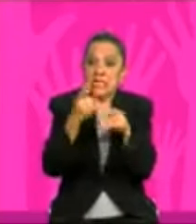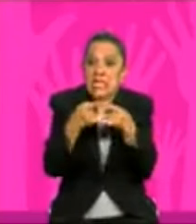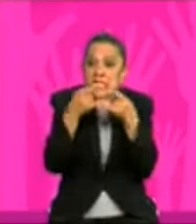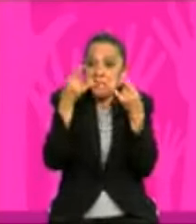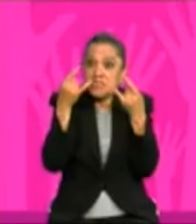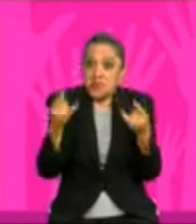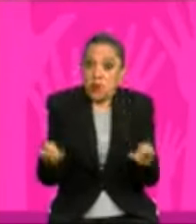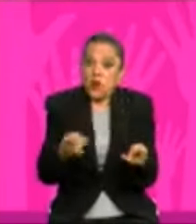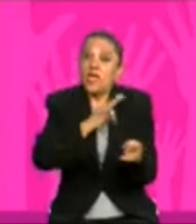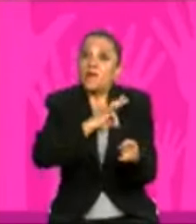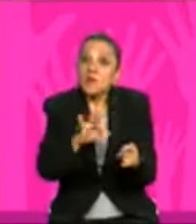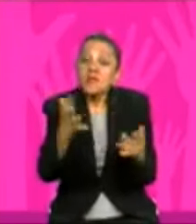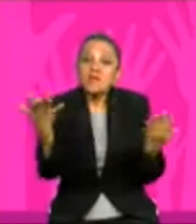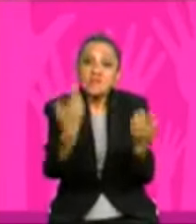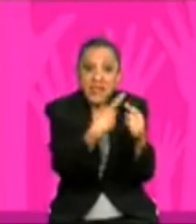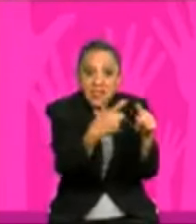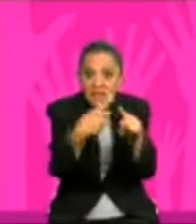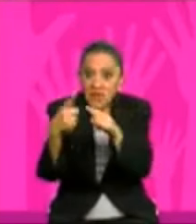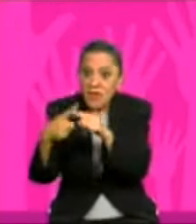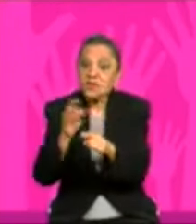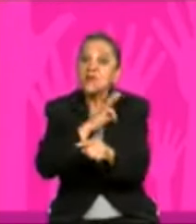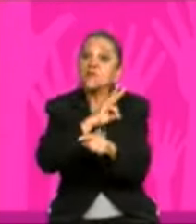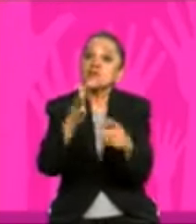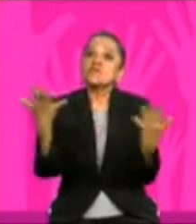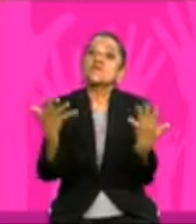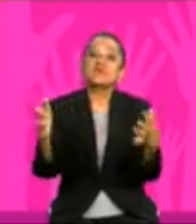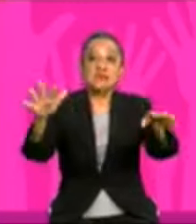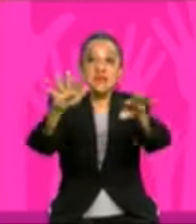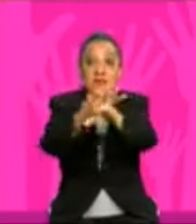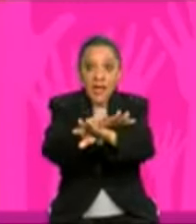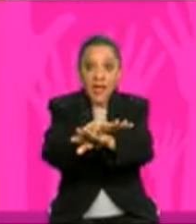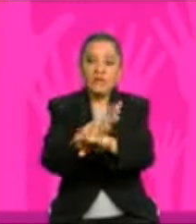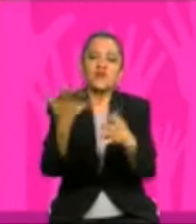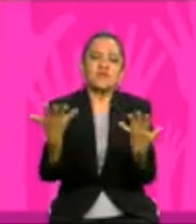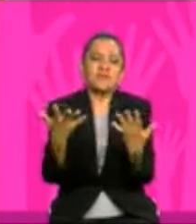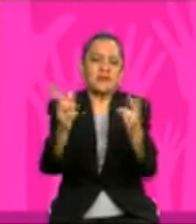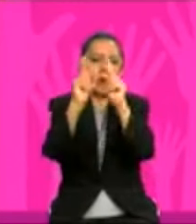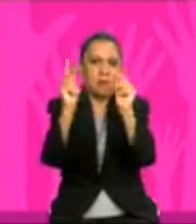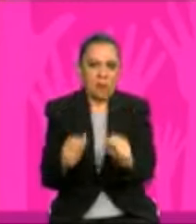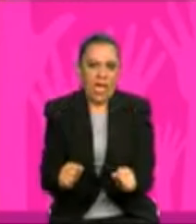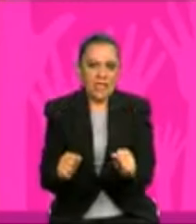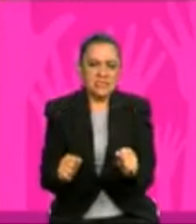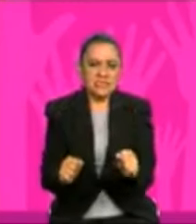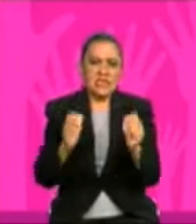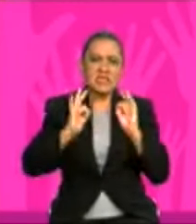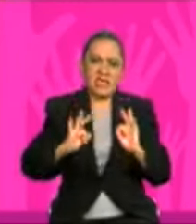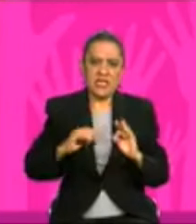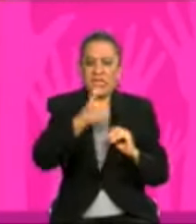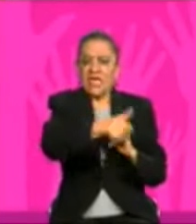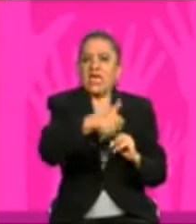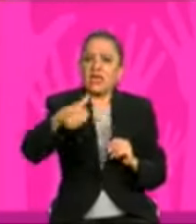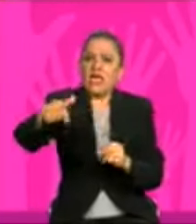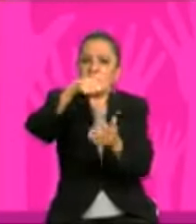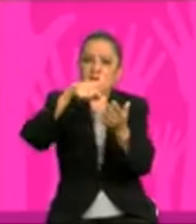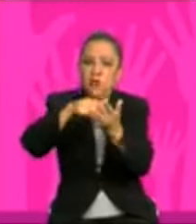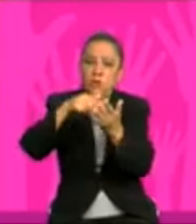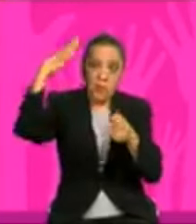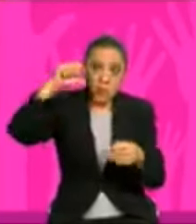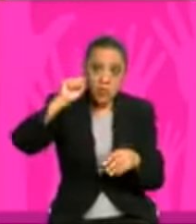el que podemos hacer la diferencia, podemos hacer el cambio que lleve paz y tranquilidad a cada rincón de Morelos. En más